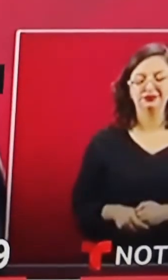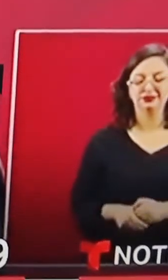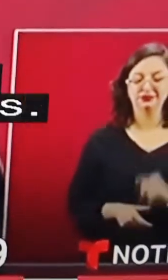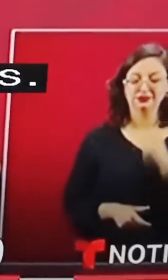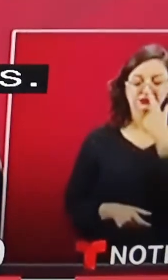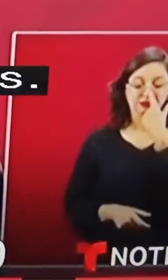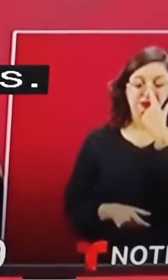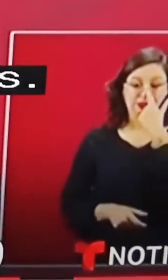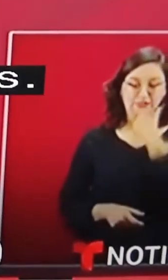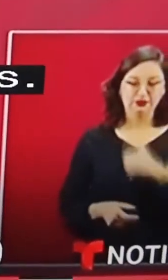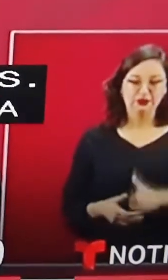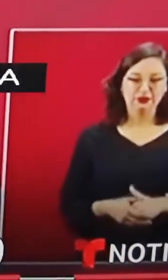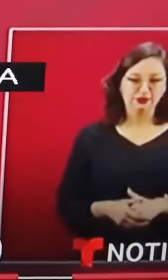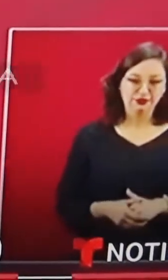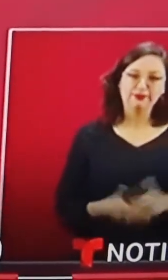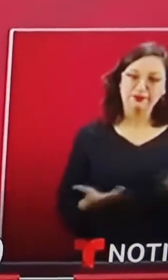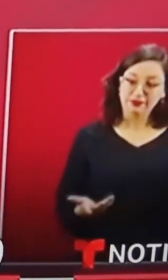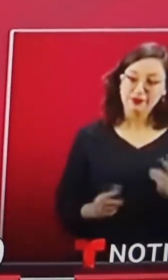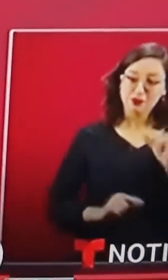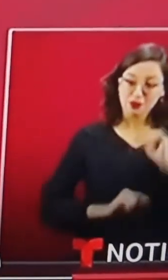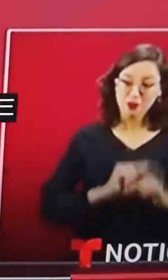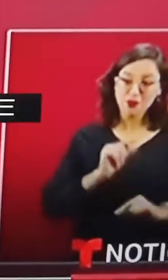hay que salir